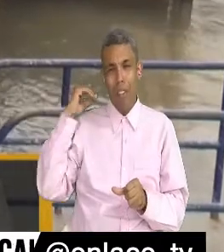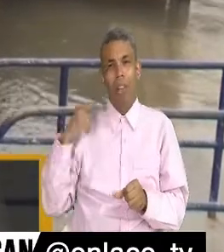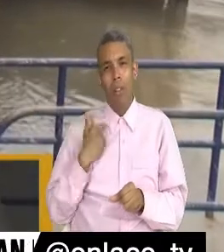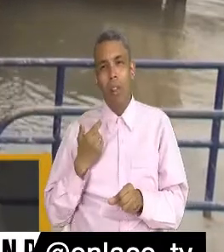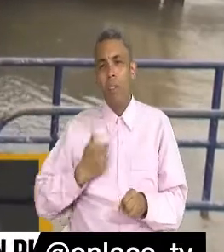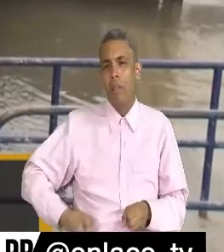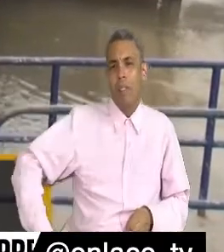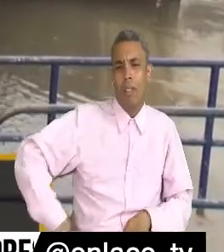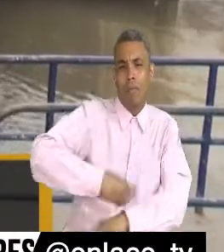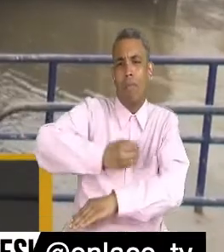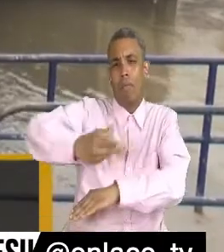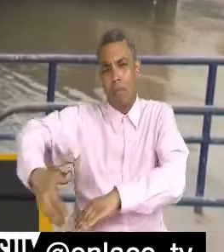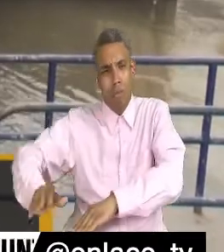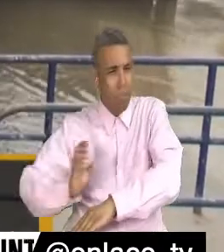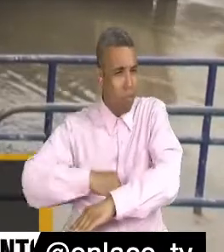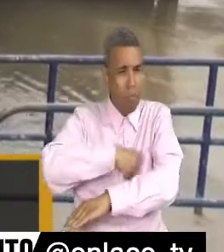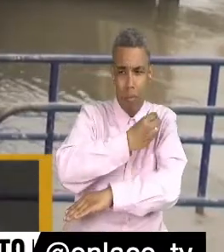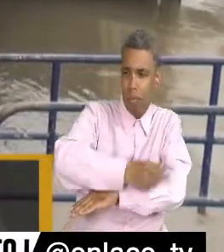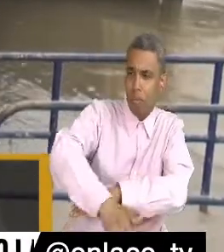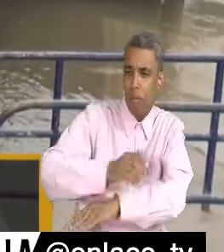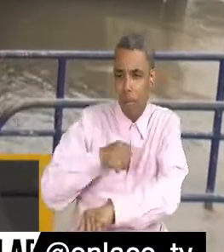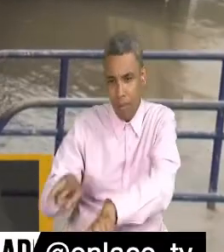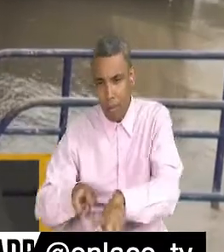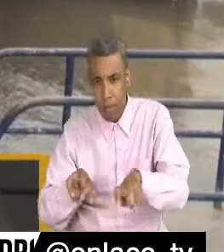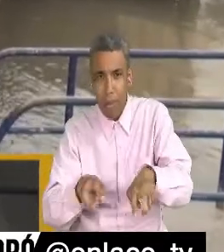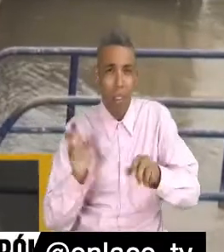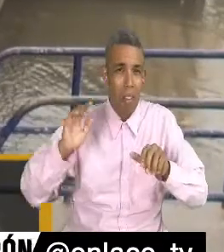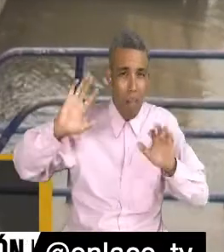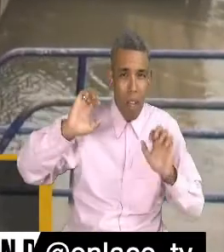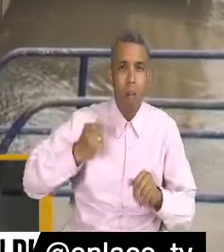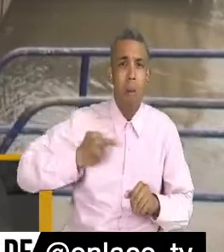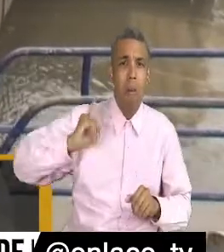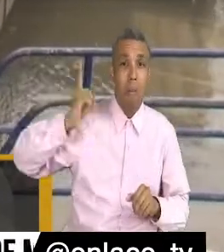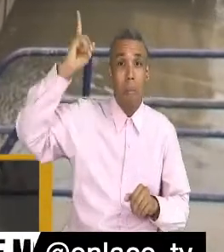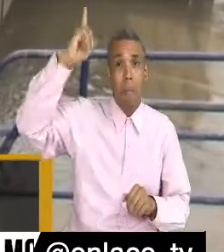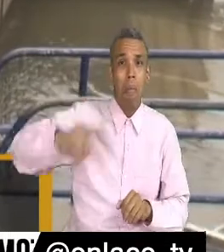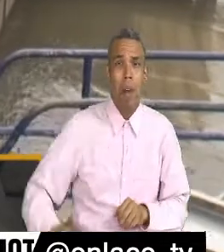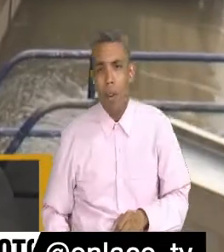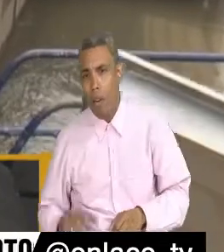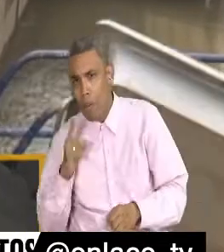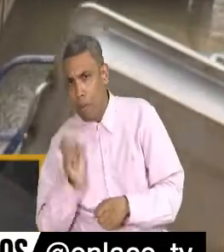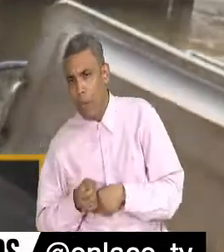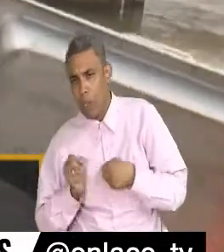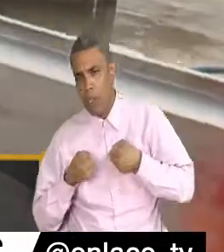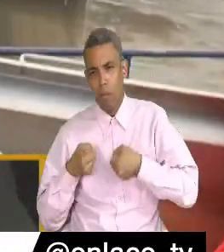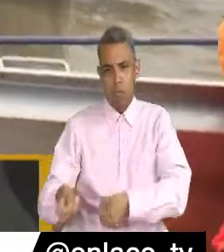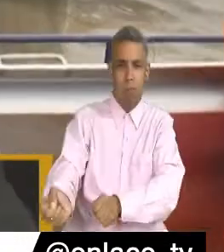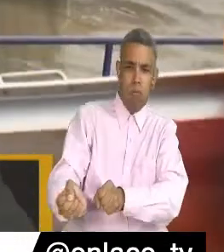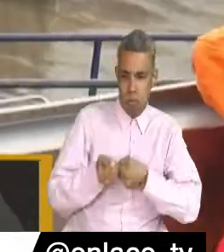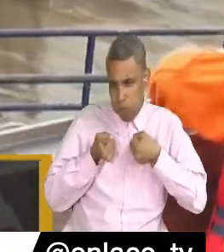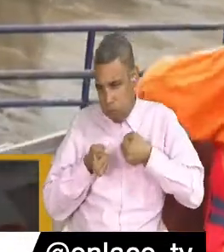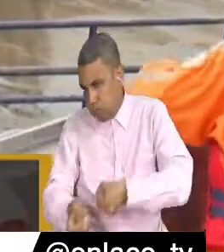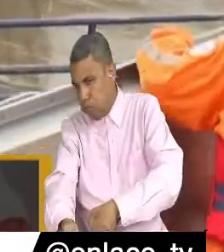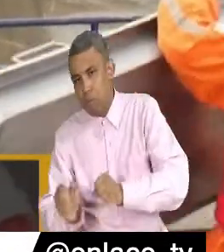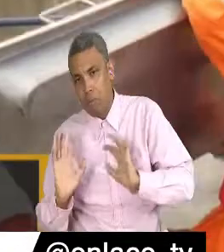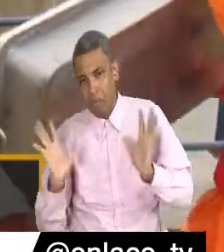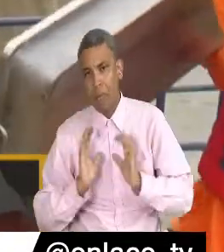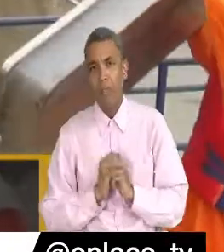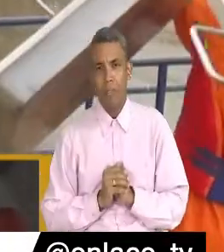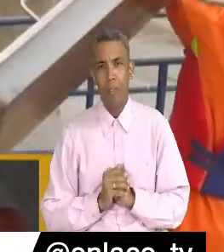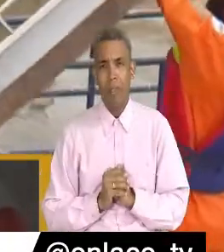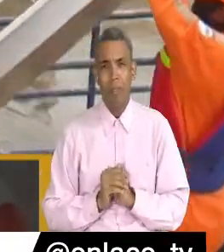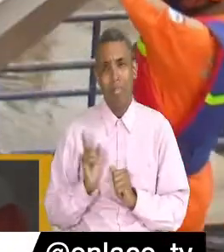cosecha, y así como estamos en la finca, estamos así, pero después... Estaban haciendo era una actividad distinta a la que ellos hacían. Ya digamos que constantemente en la hacienda